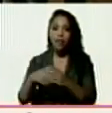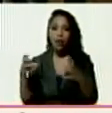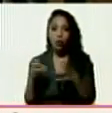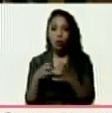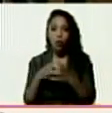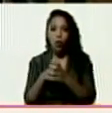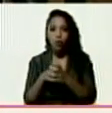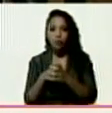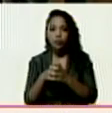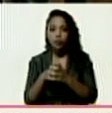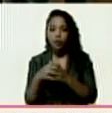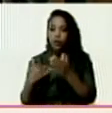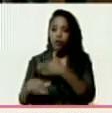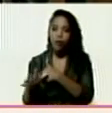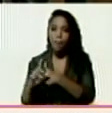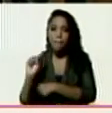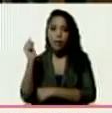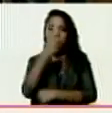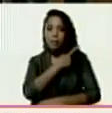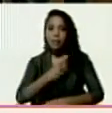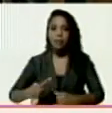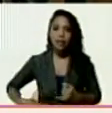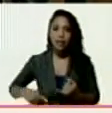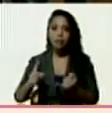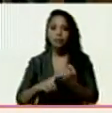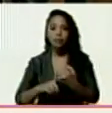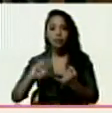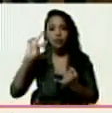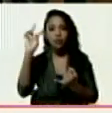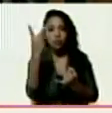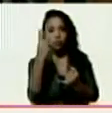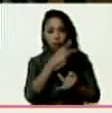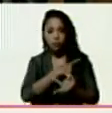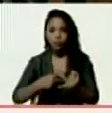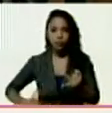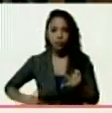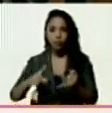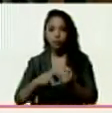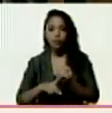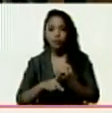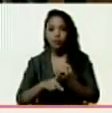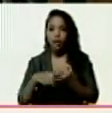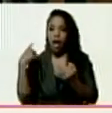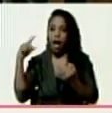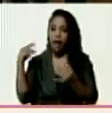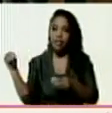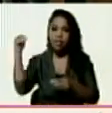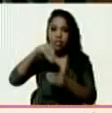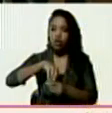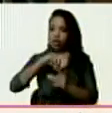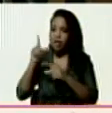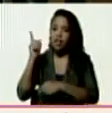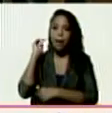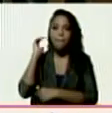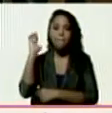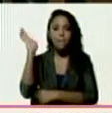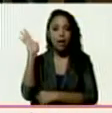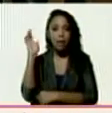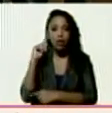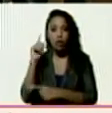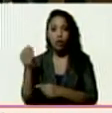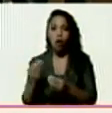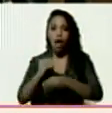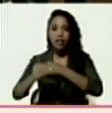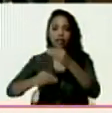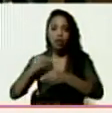saliente, al primer vicepresidente y al segundo vicepresidente que estaban dentro de este Parlamento conformando